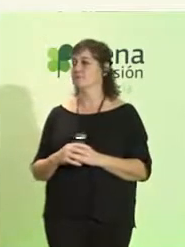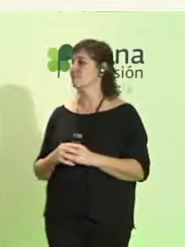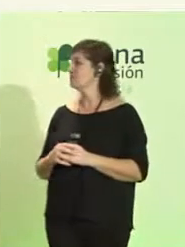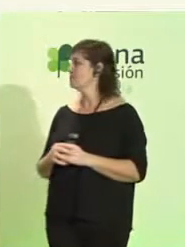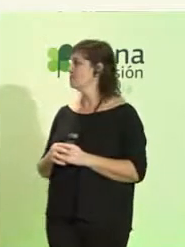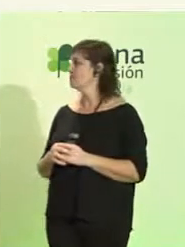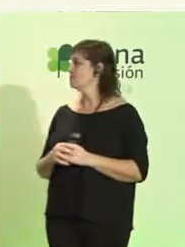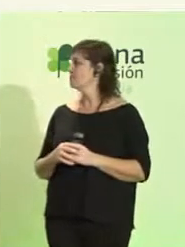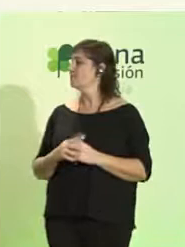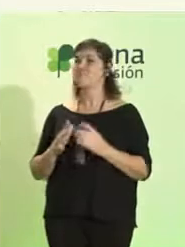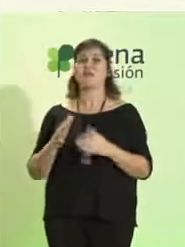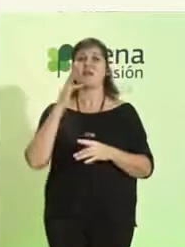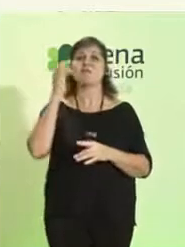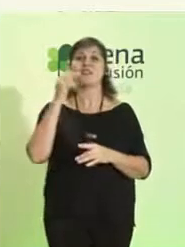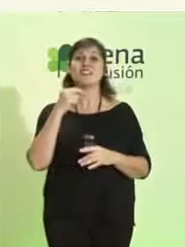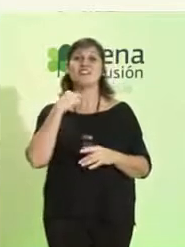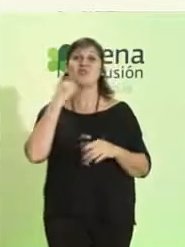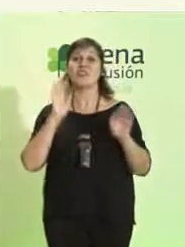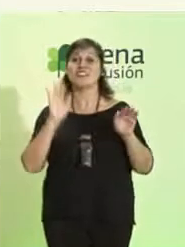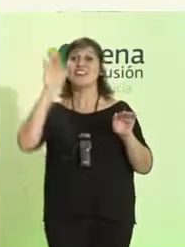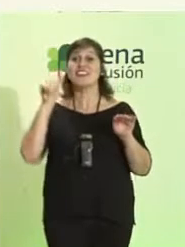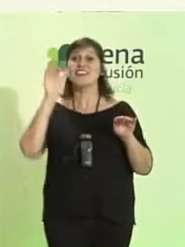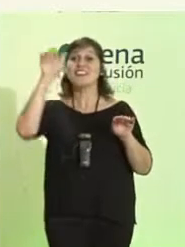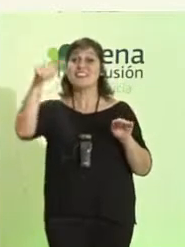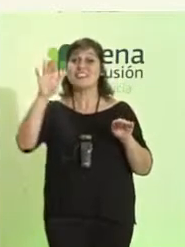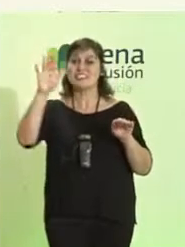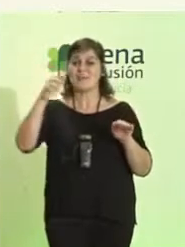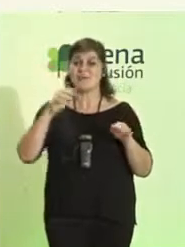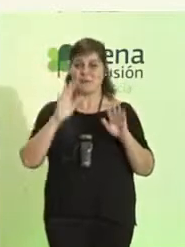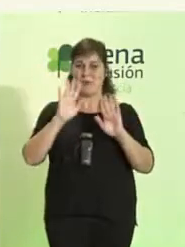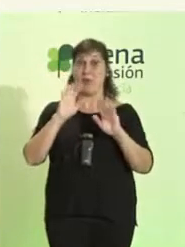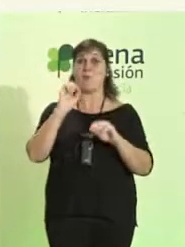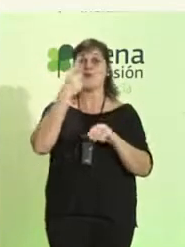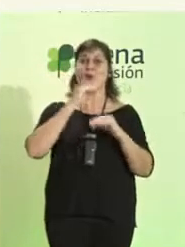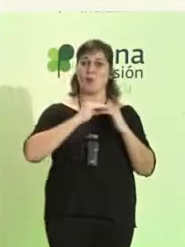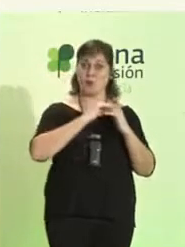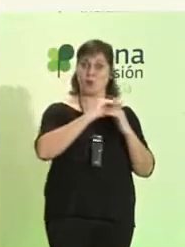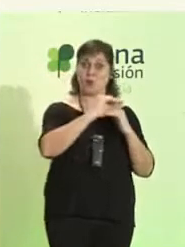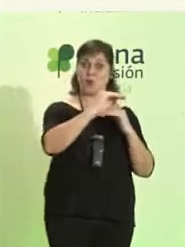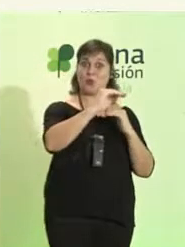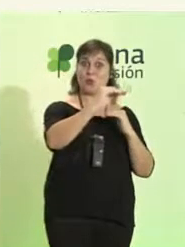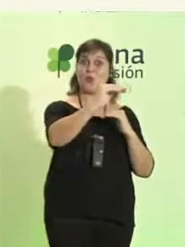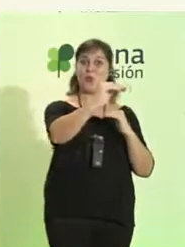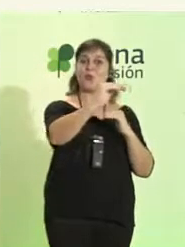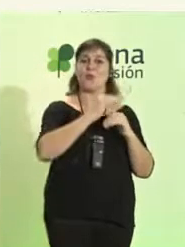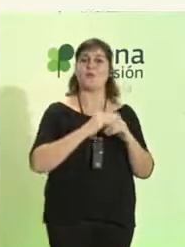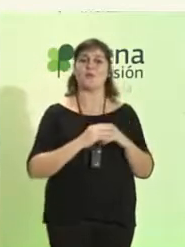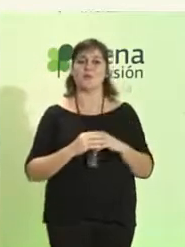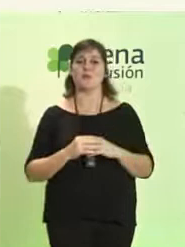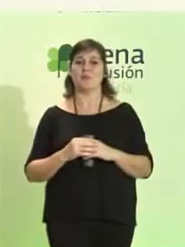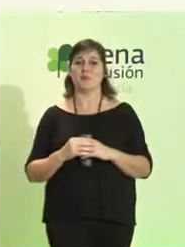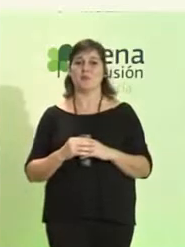Y luego las vocecillas. Bueno, primero la marabunta.